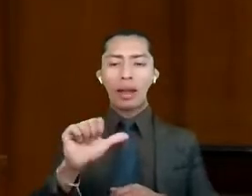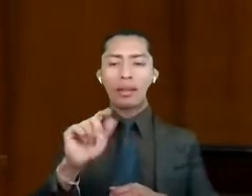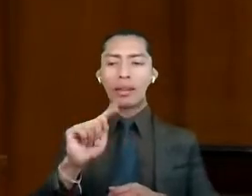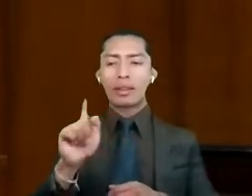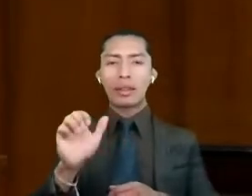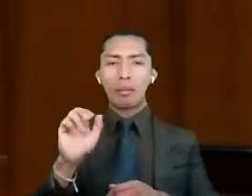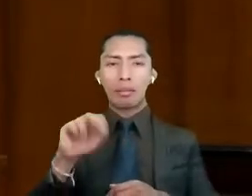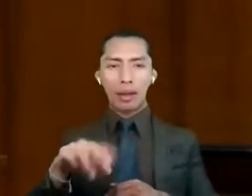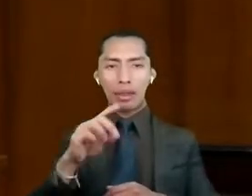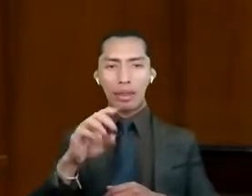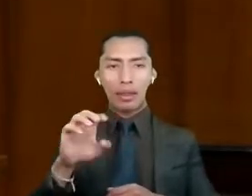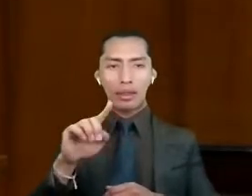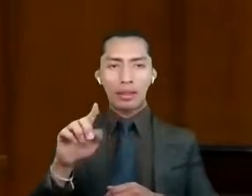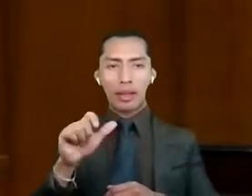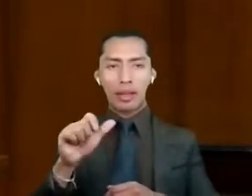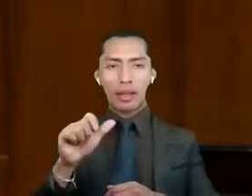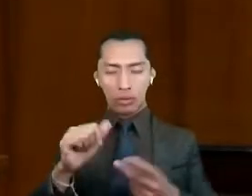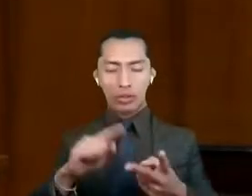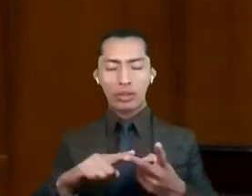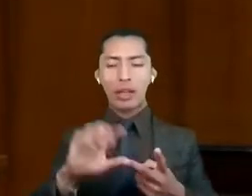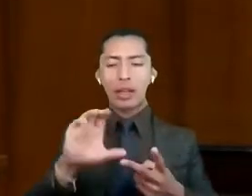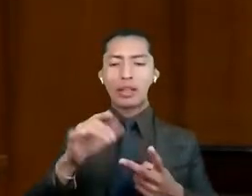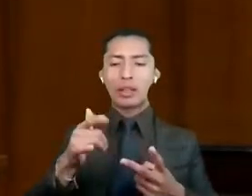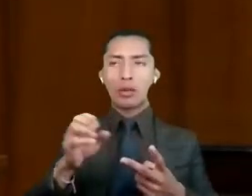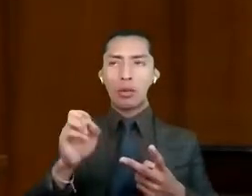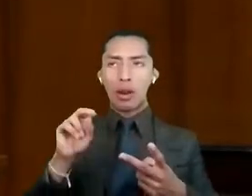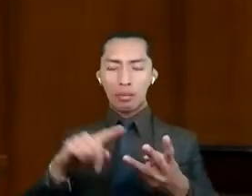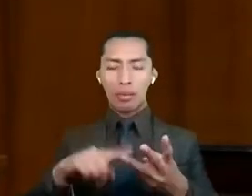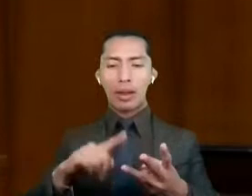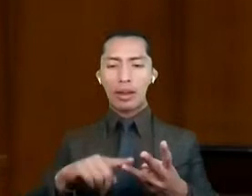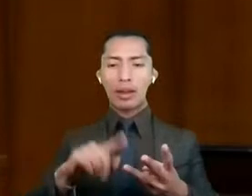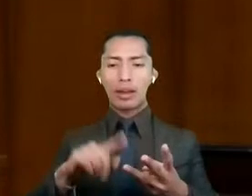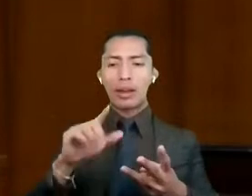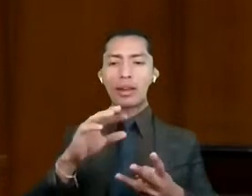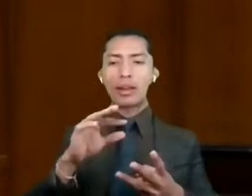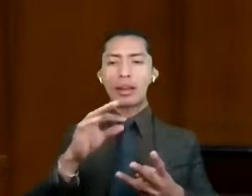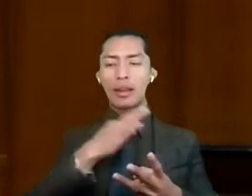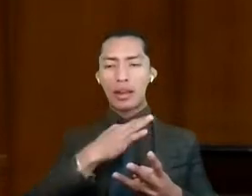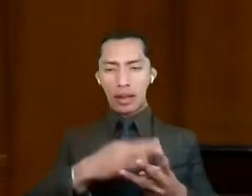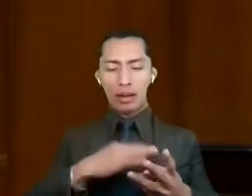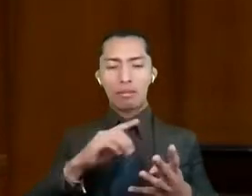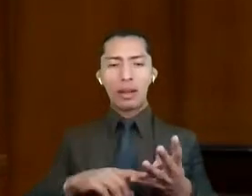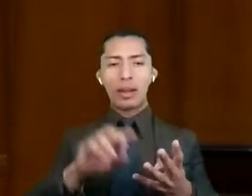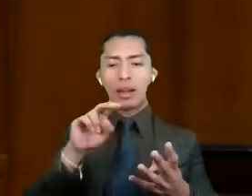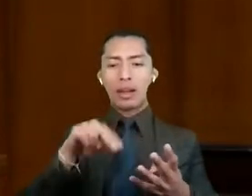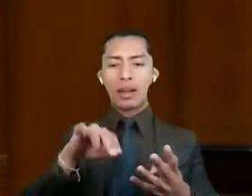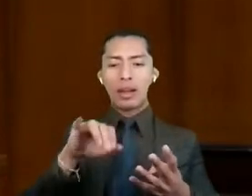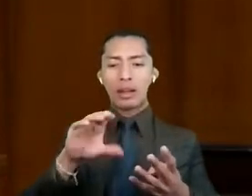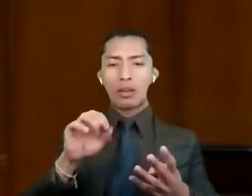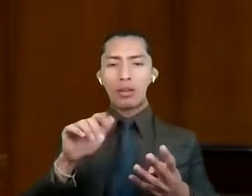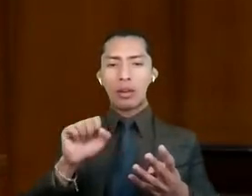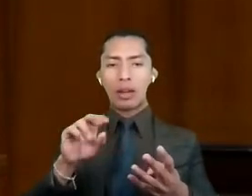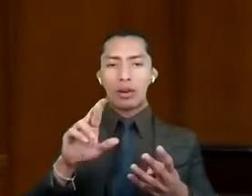Zaragoza, Chicoloapan, Lerma y Nicolás Romero, con 3 cada